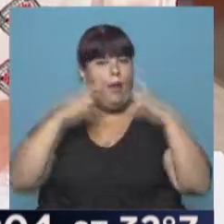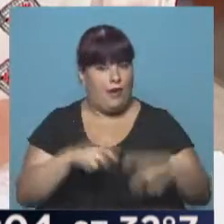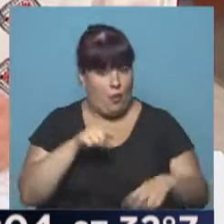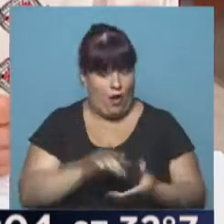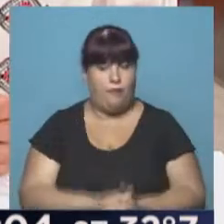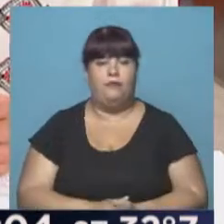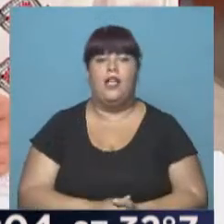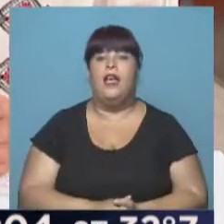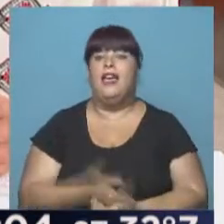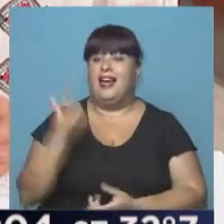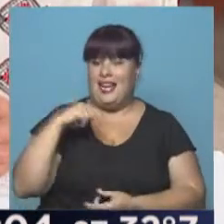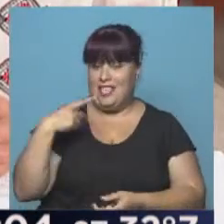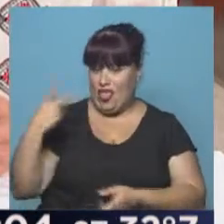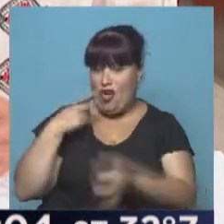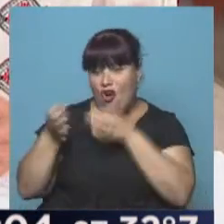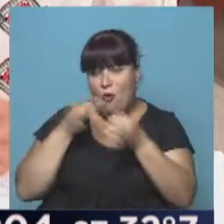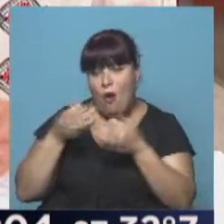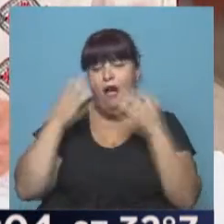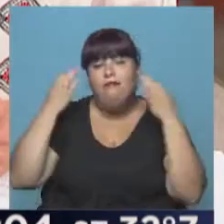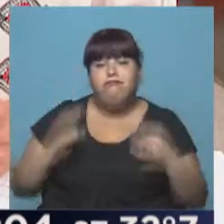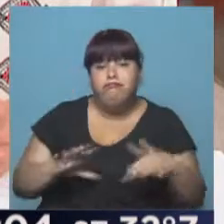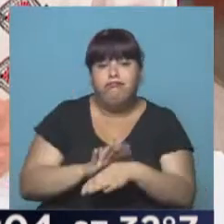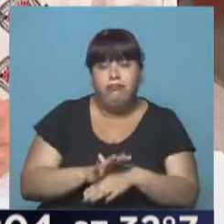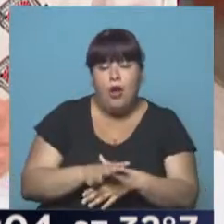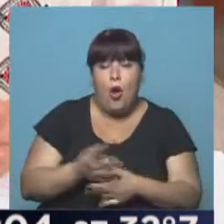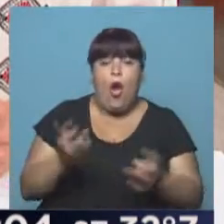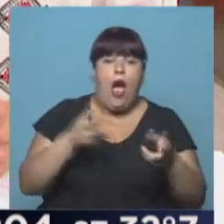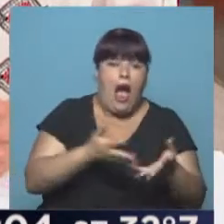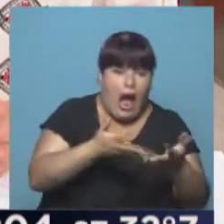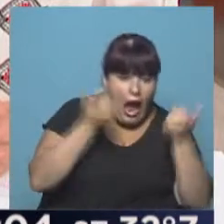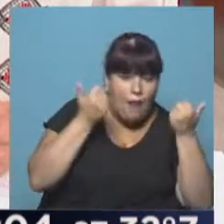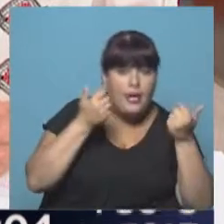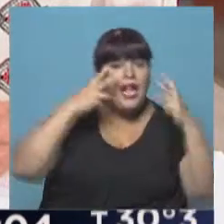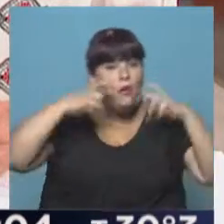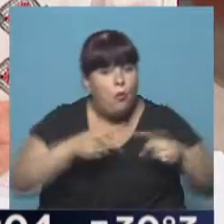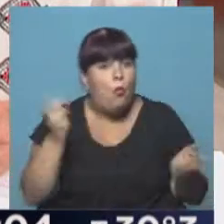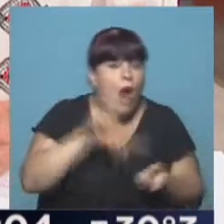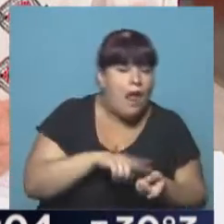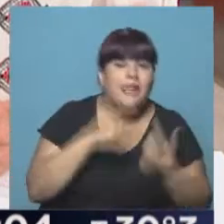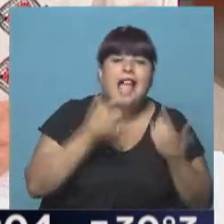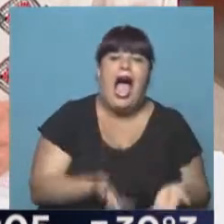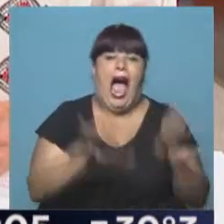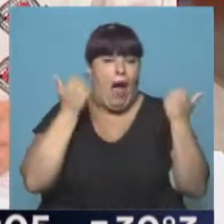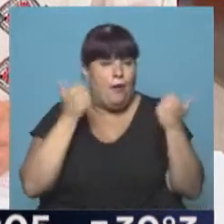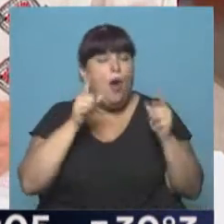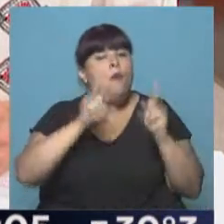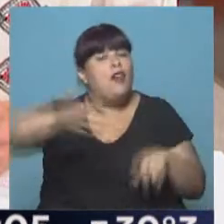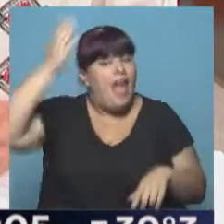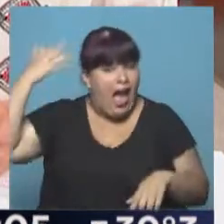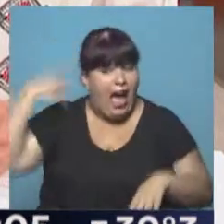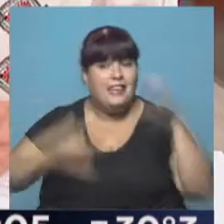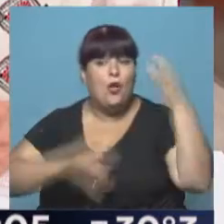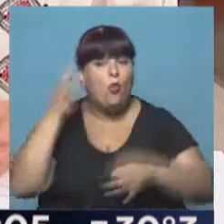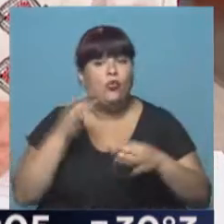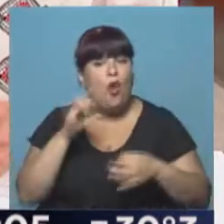expediente. Recién charlábamos con Mariel cuál era la palabra justa, reabrir, abrir. En realidad la palabra justa es abrir, porque en su momento la